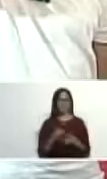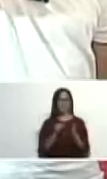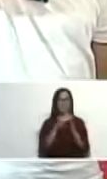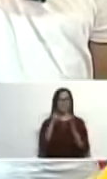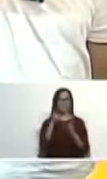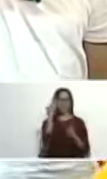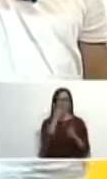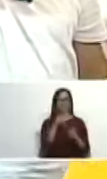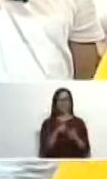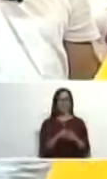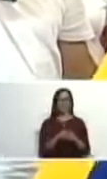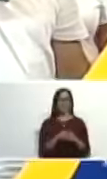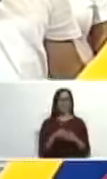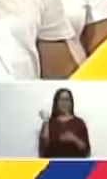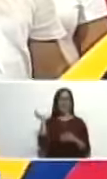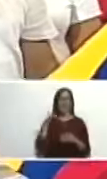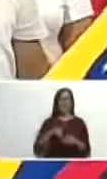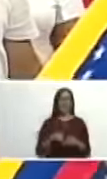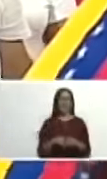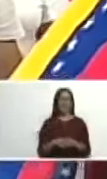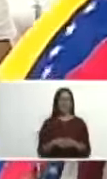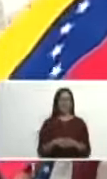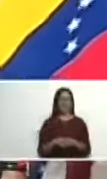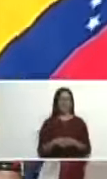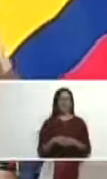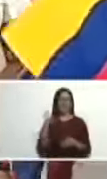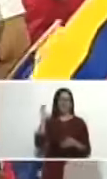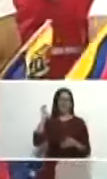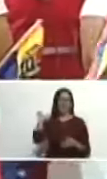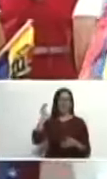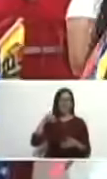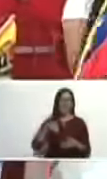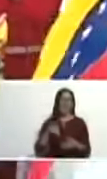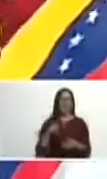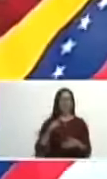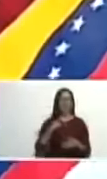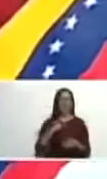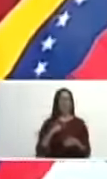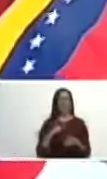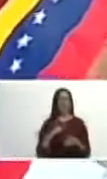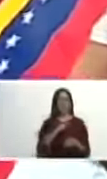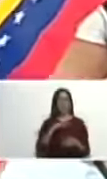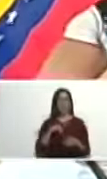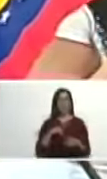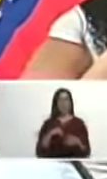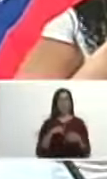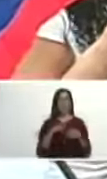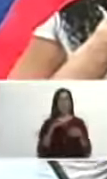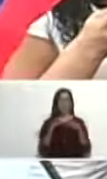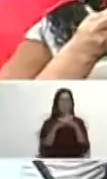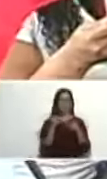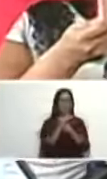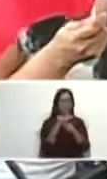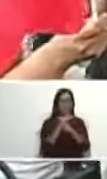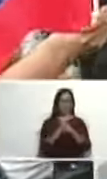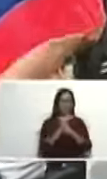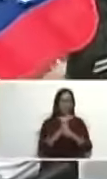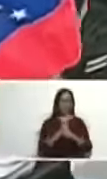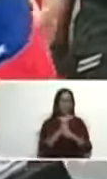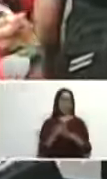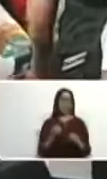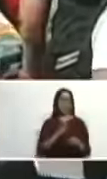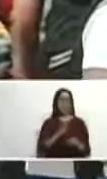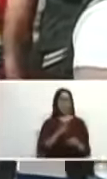tú, Anaí? Del estado de Aragua. Aragua. Del estado de Aragua, soy dirigente sindical, parte de la Central Socialista